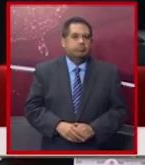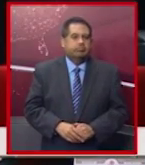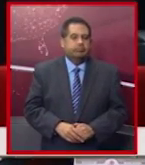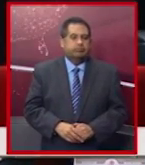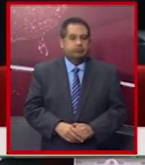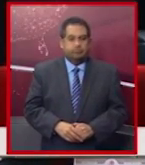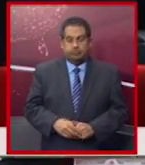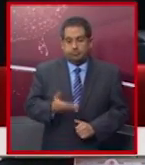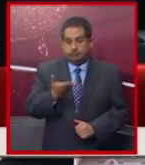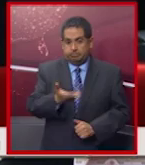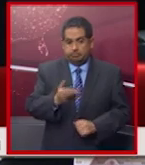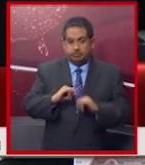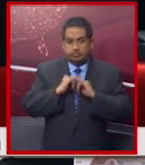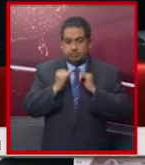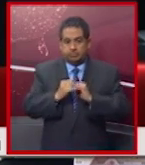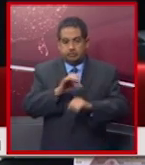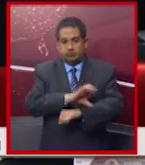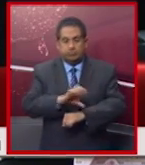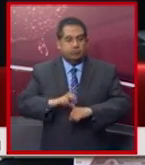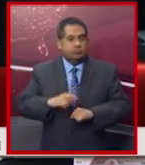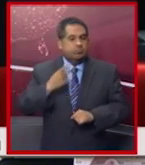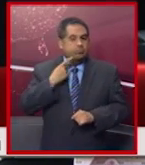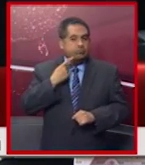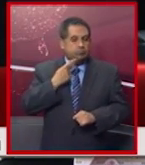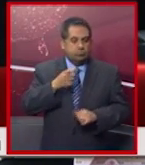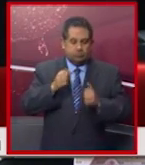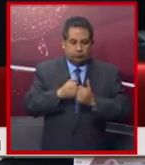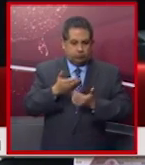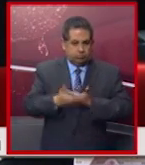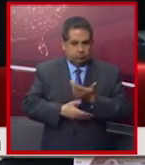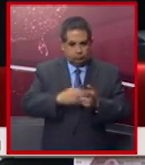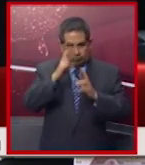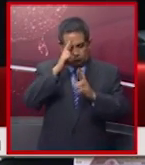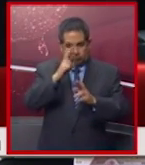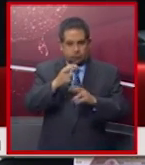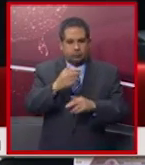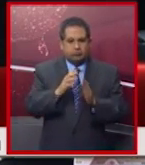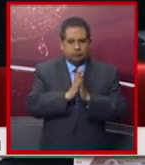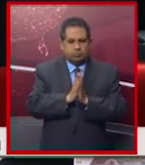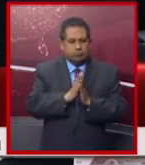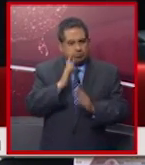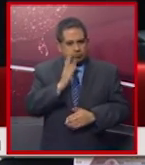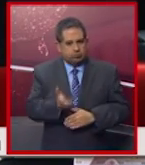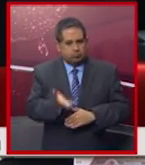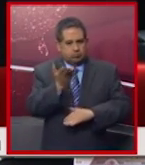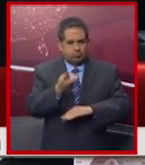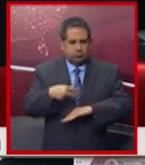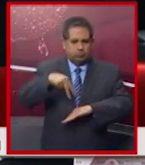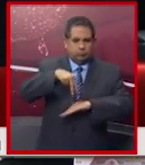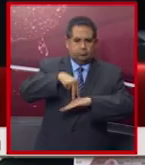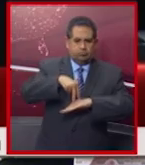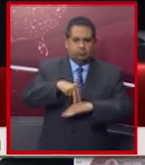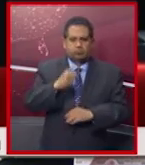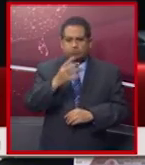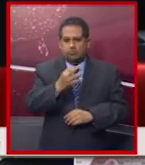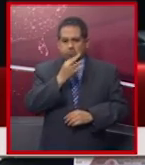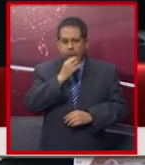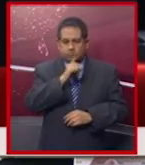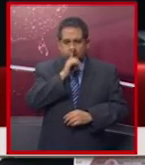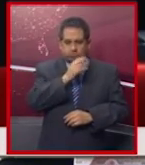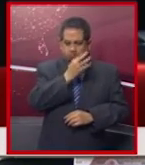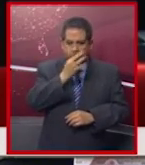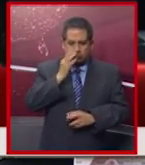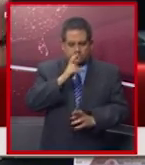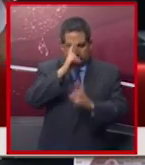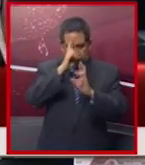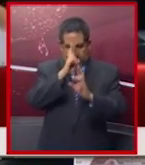de la Junta de Coordinación Política, respetuosamente solicito que, puestos de pie, guardemos un minuto de silencio en